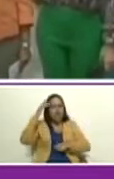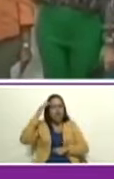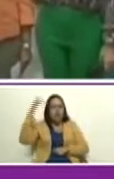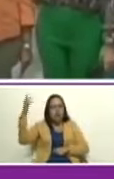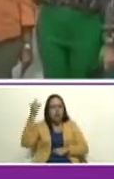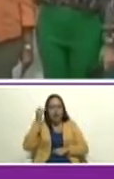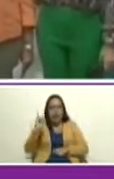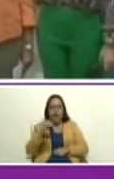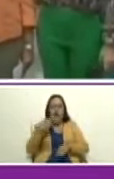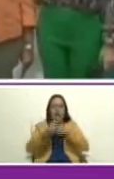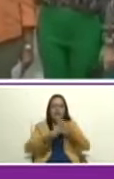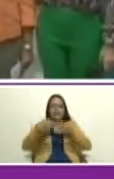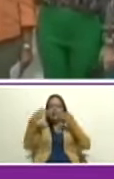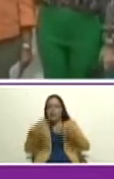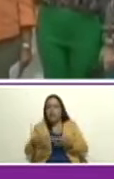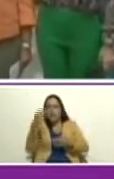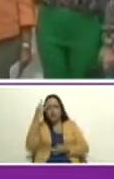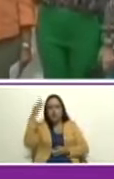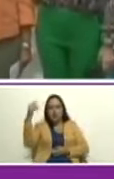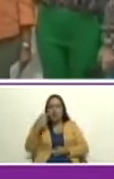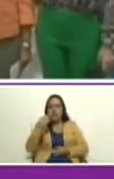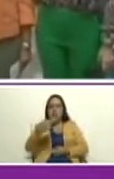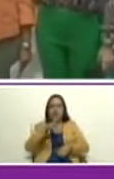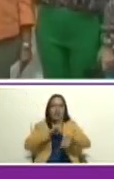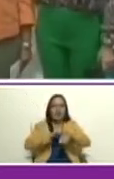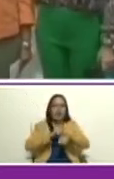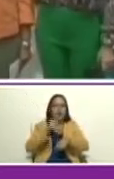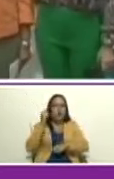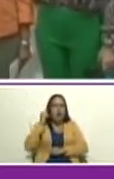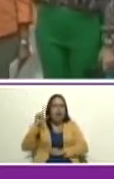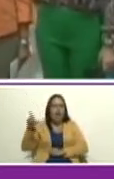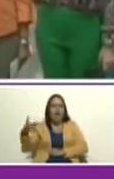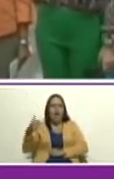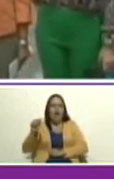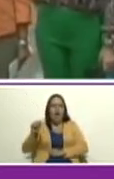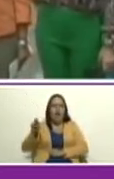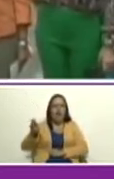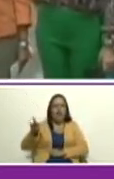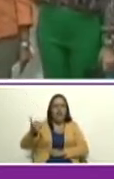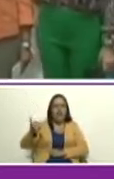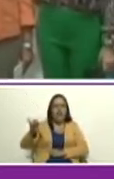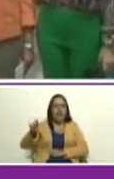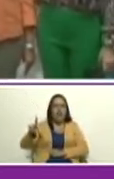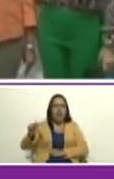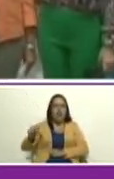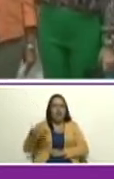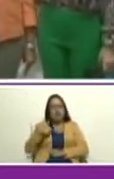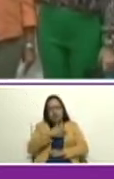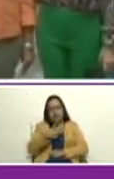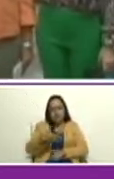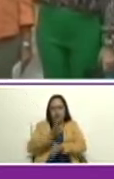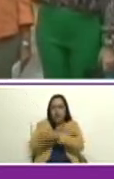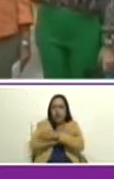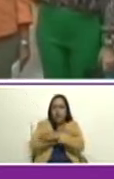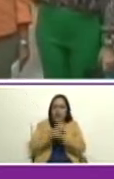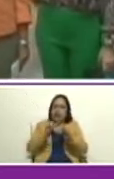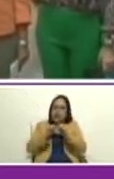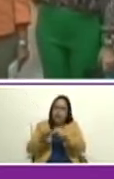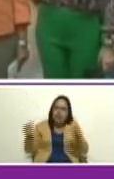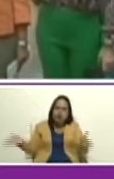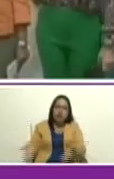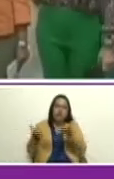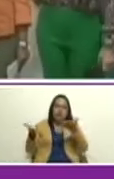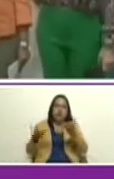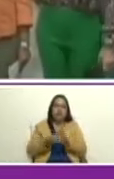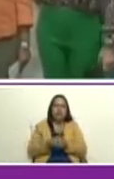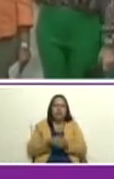y hacer realidad los sueños, como dice la doctora Gabriela Ramírez. Gabriela, te felicito. Sigan adelante dando un